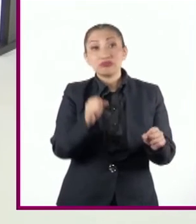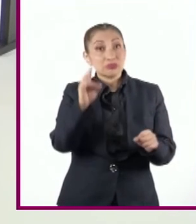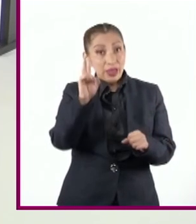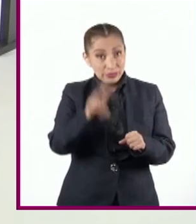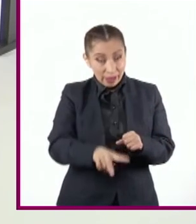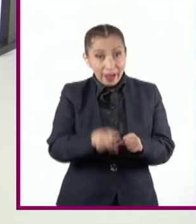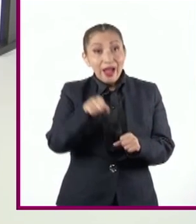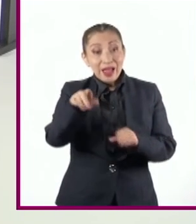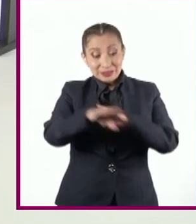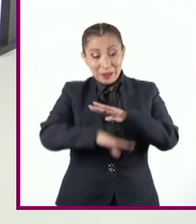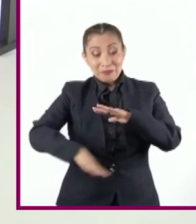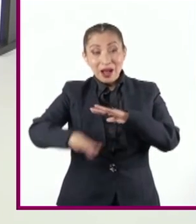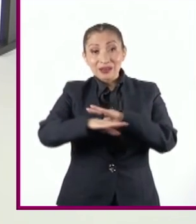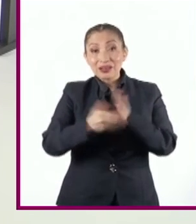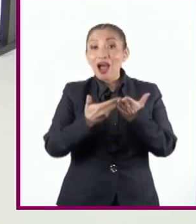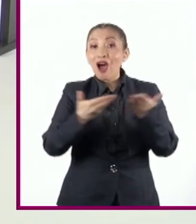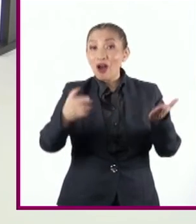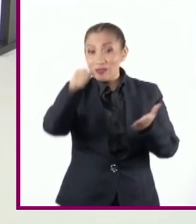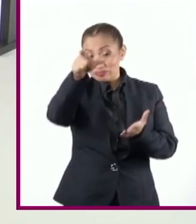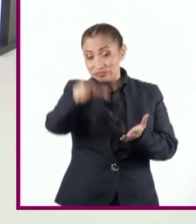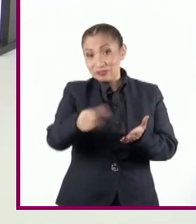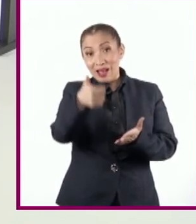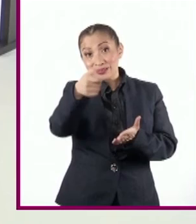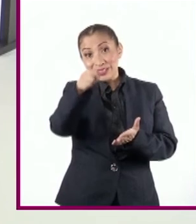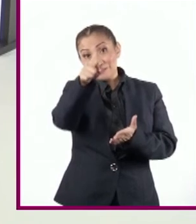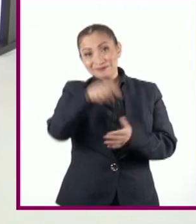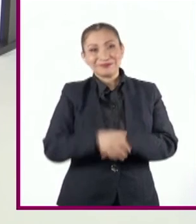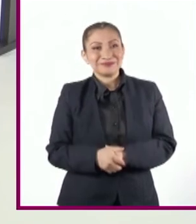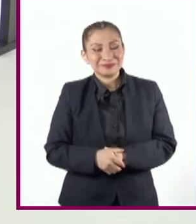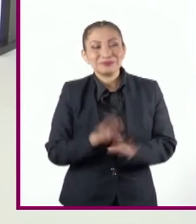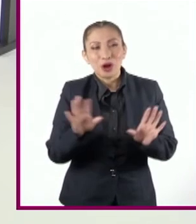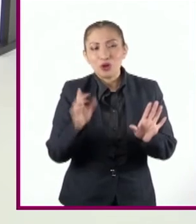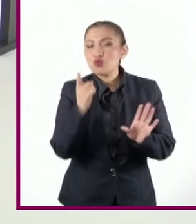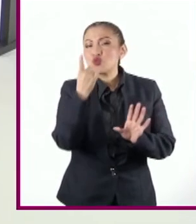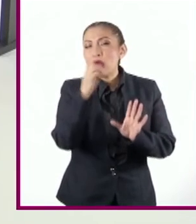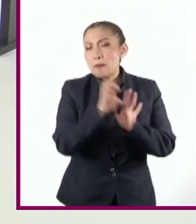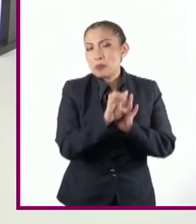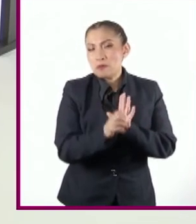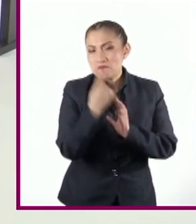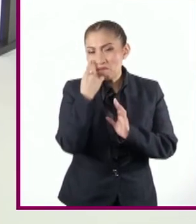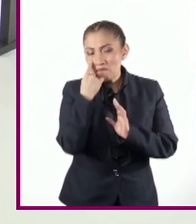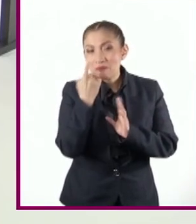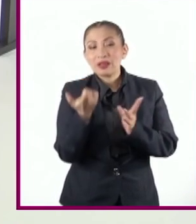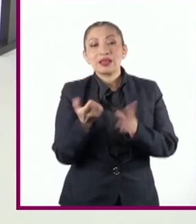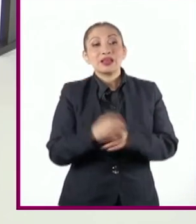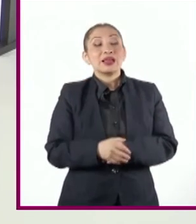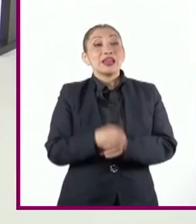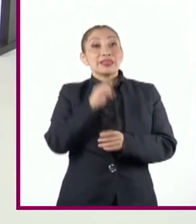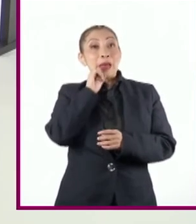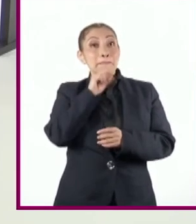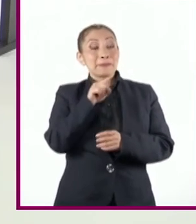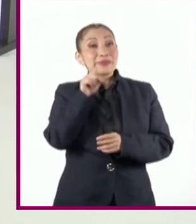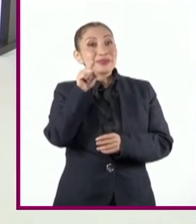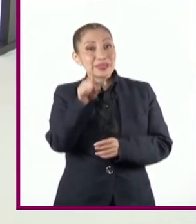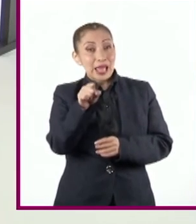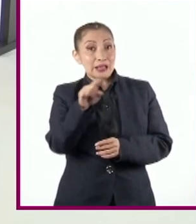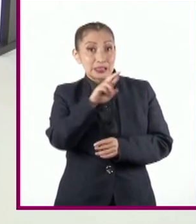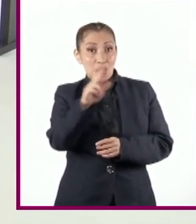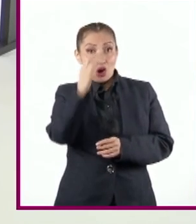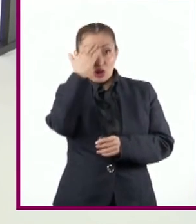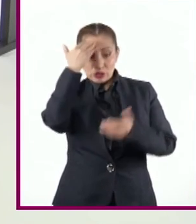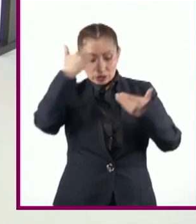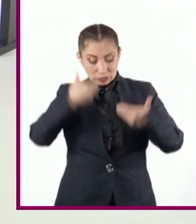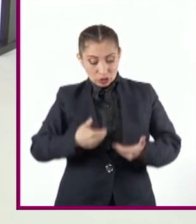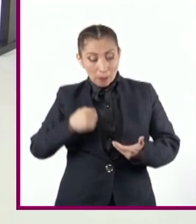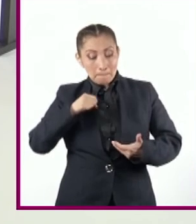verdad es el fundamento de lo que hoy mismo son. Solo por mencionar un ejemplo, Además, les permite reconocerse